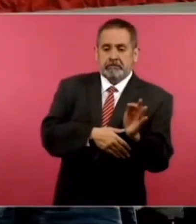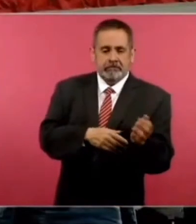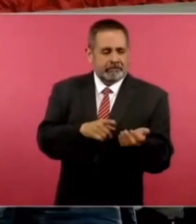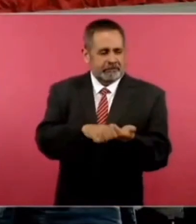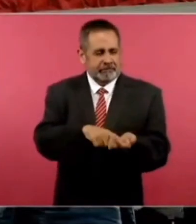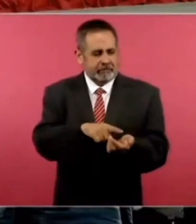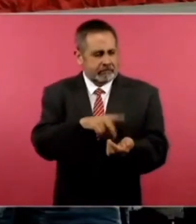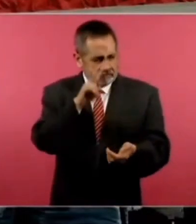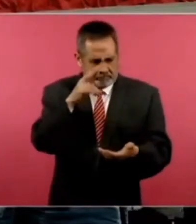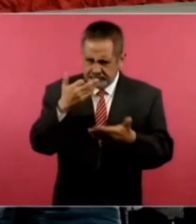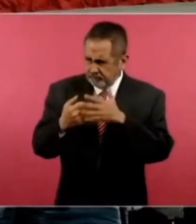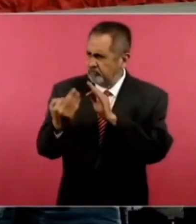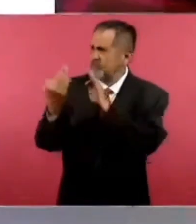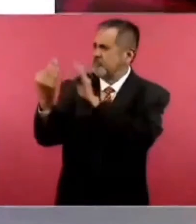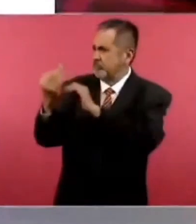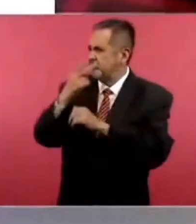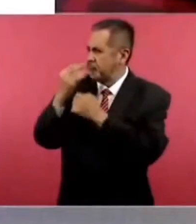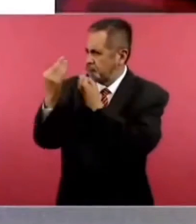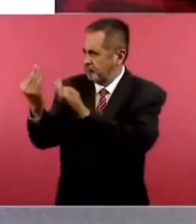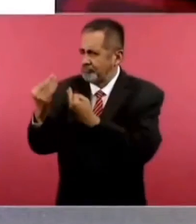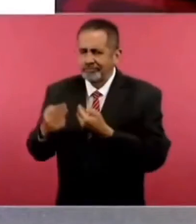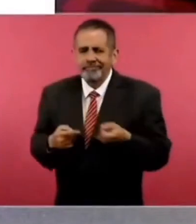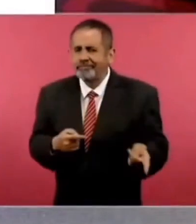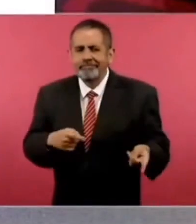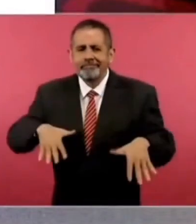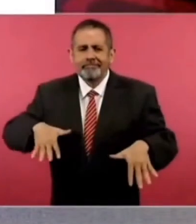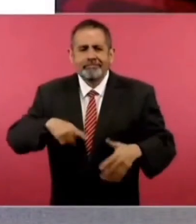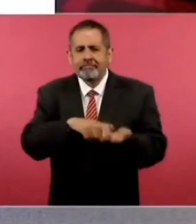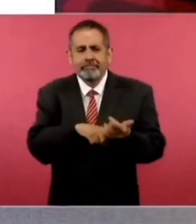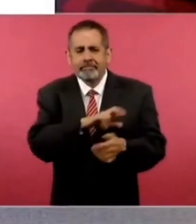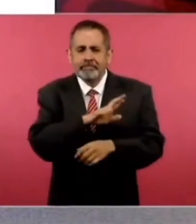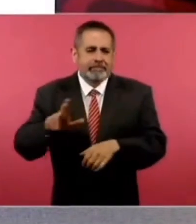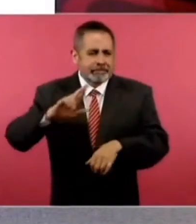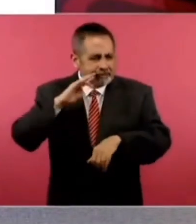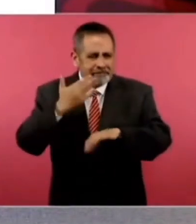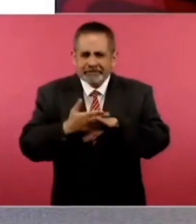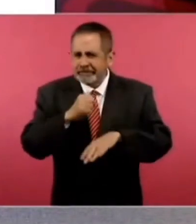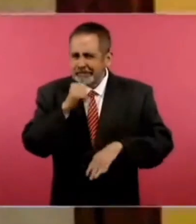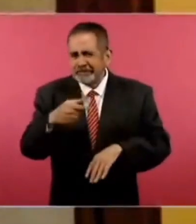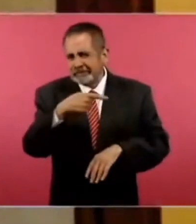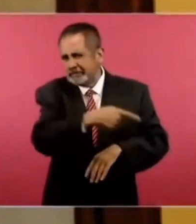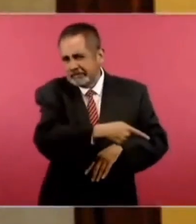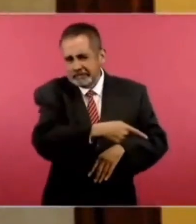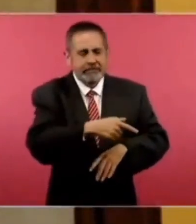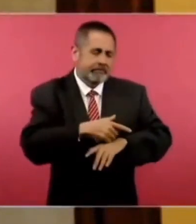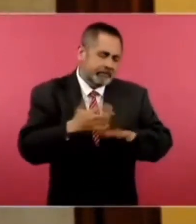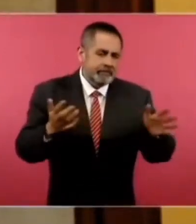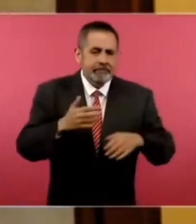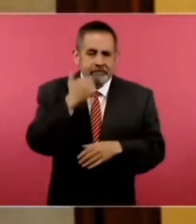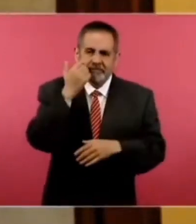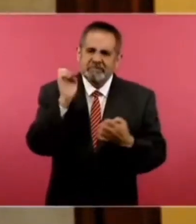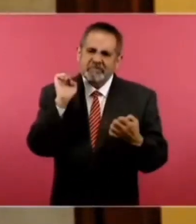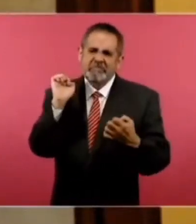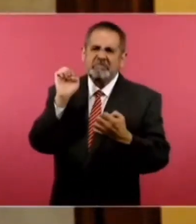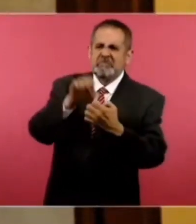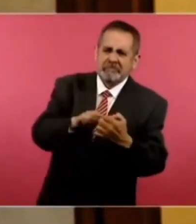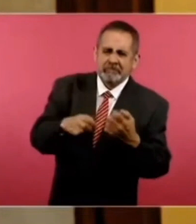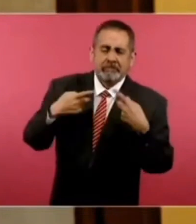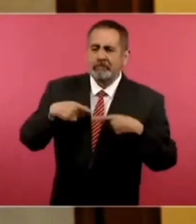valor de expresar. Y esas mismas gentes irresponsables quieren además engañar al